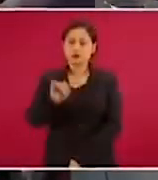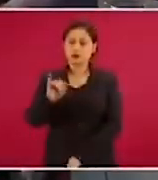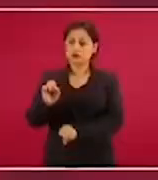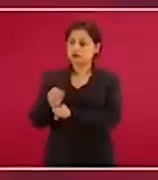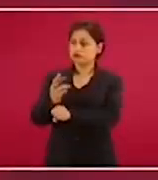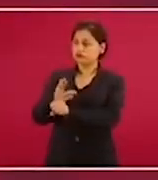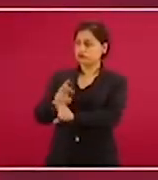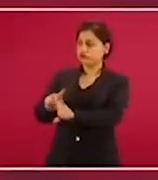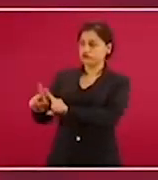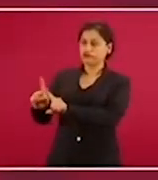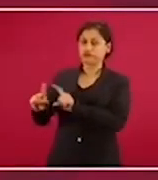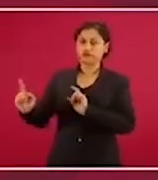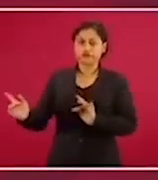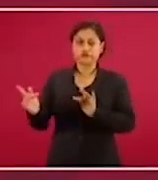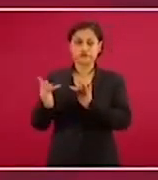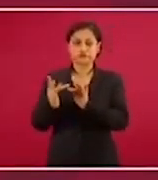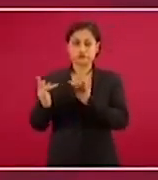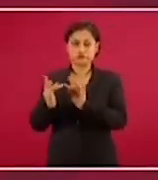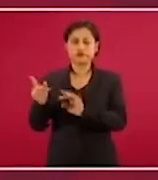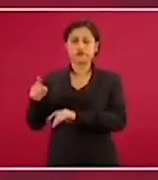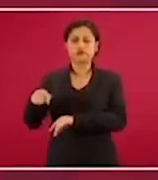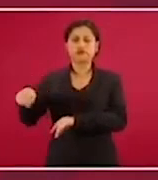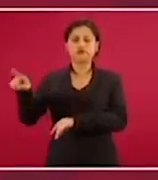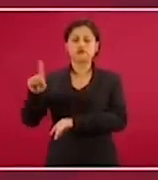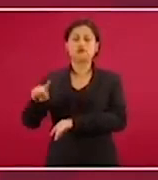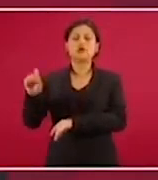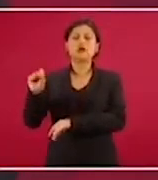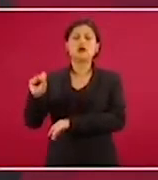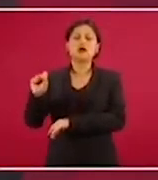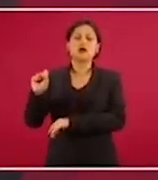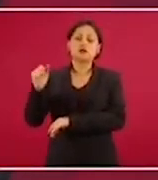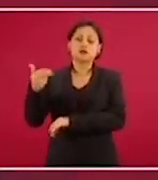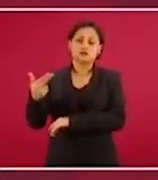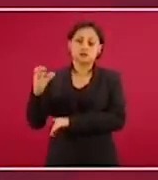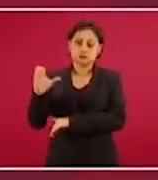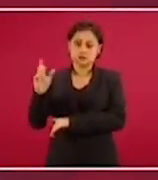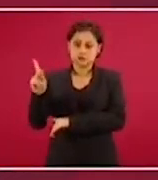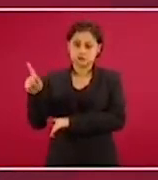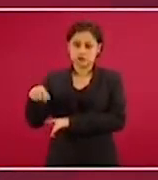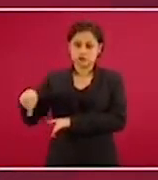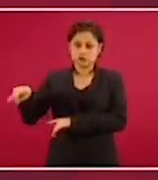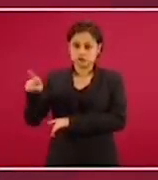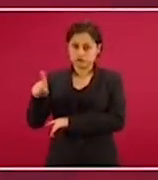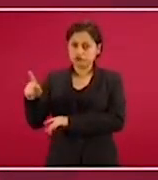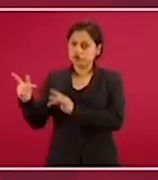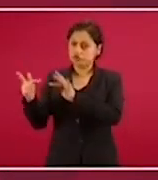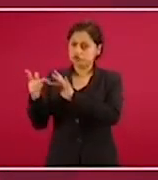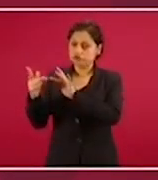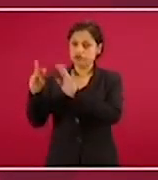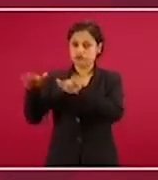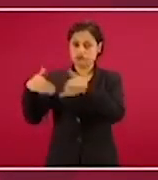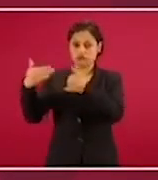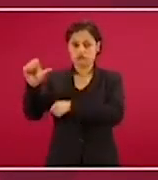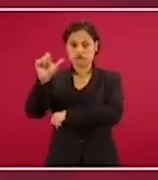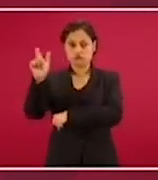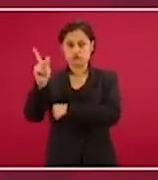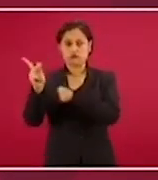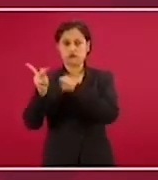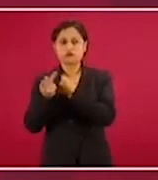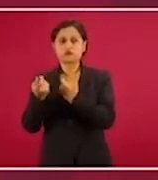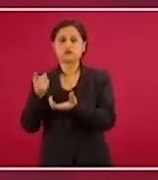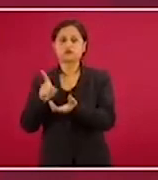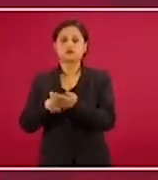de Hacienda, de Finanzas, de todos los países miembros del grupo de los